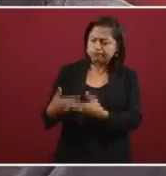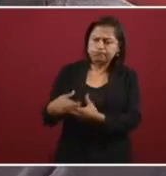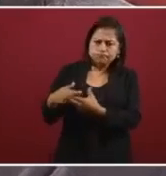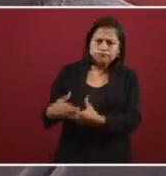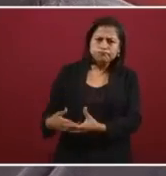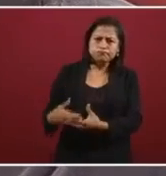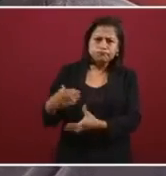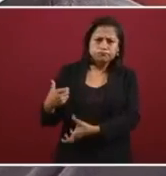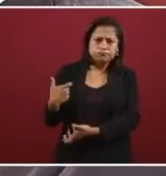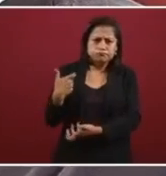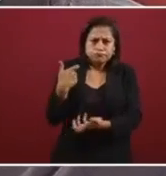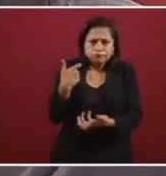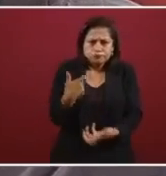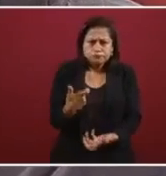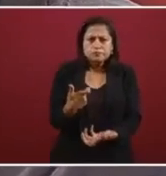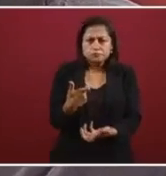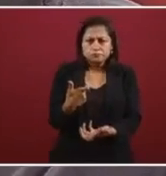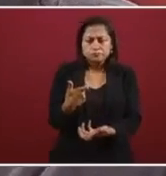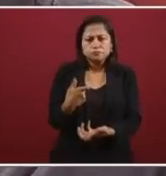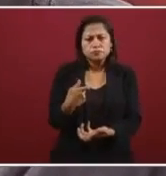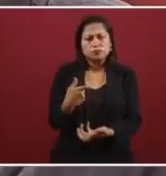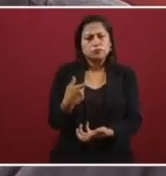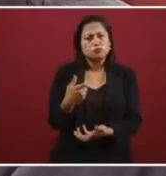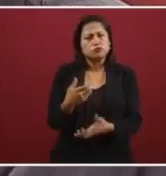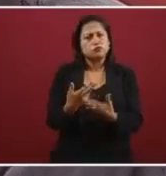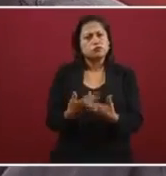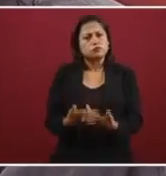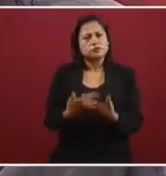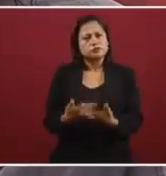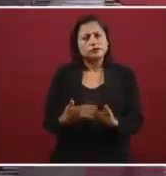la instrucción de que